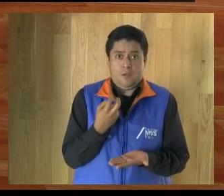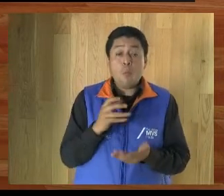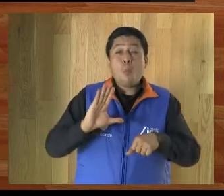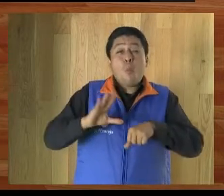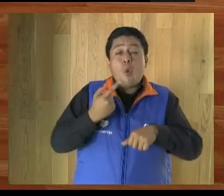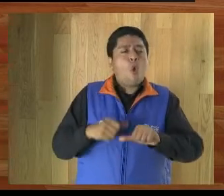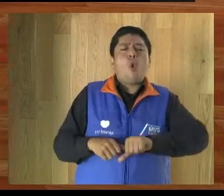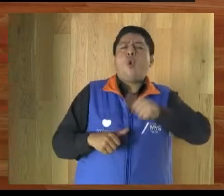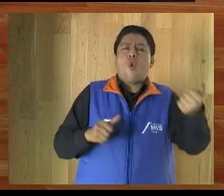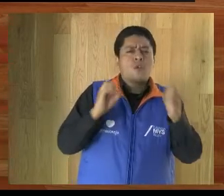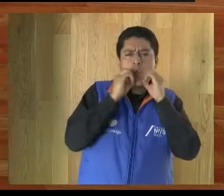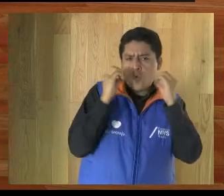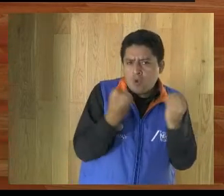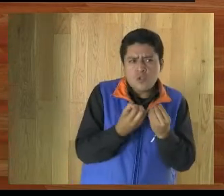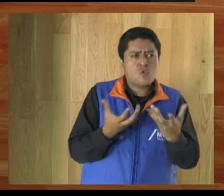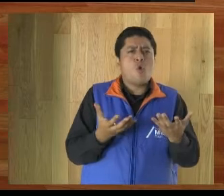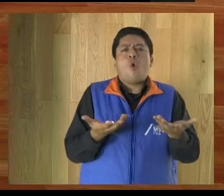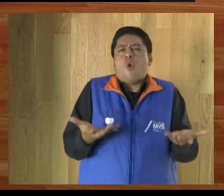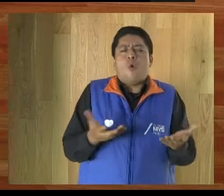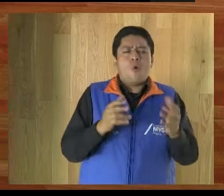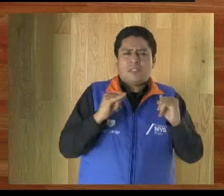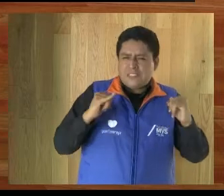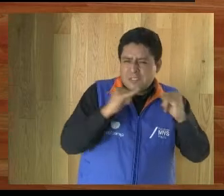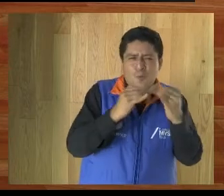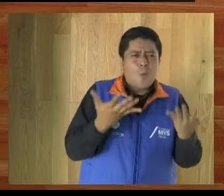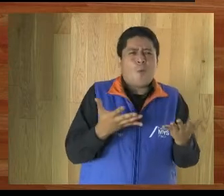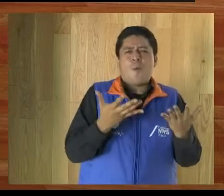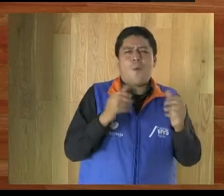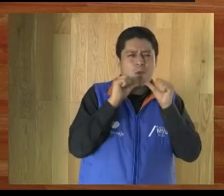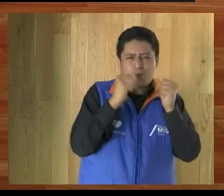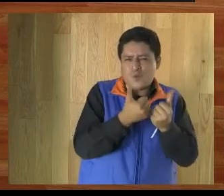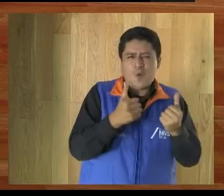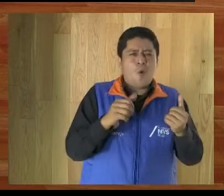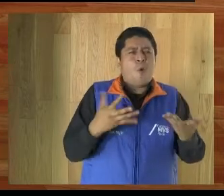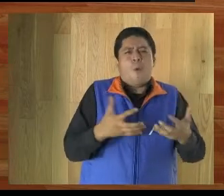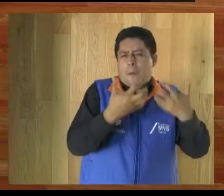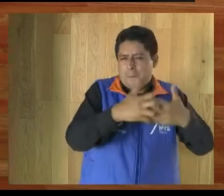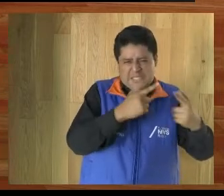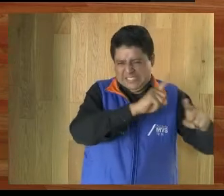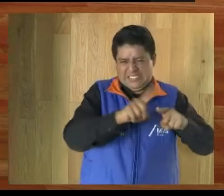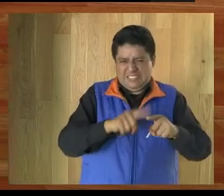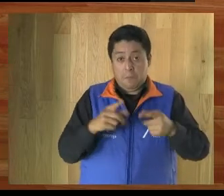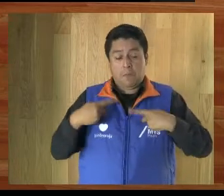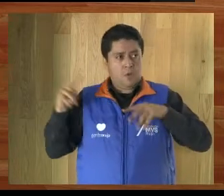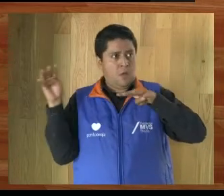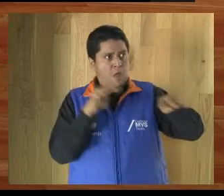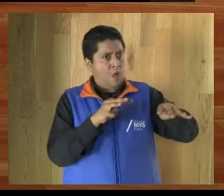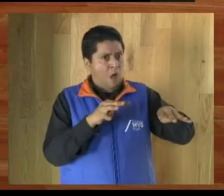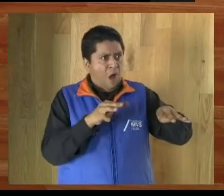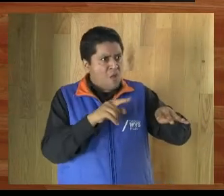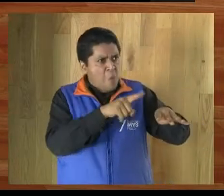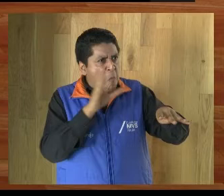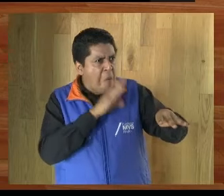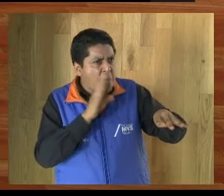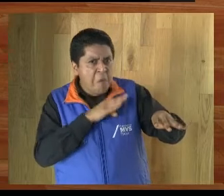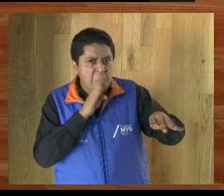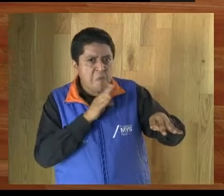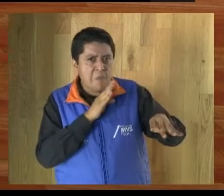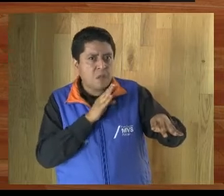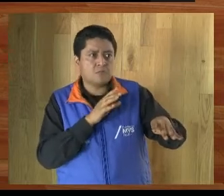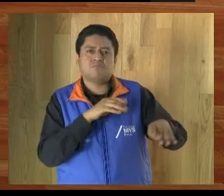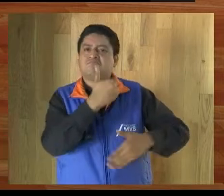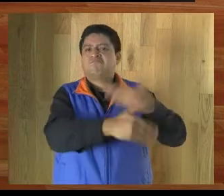delante, o las ha absorbido, o las ha asumido en muchos casos en crisis de muchos años,